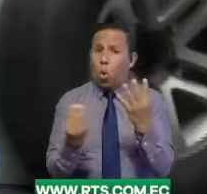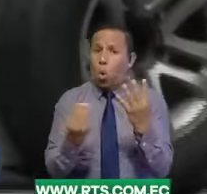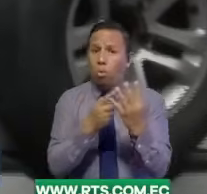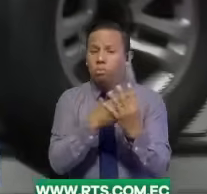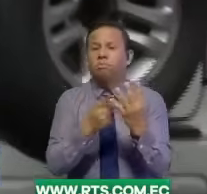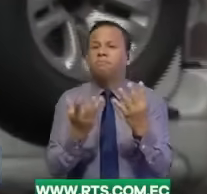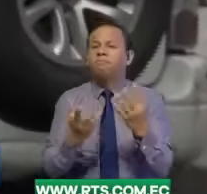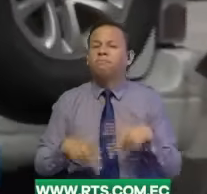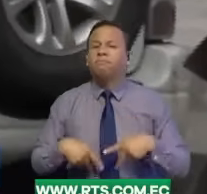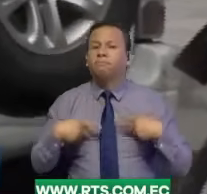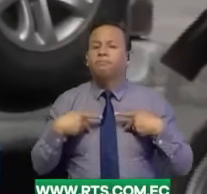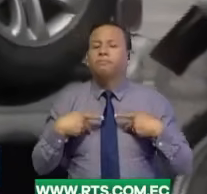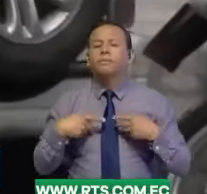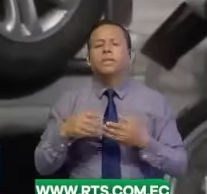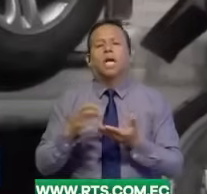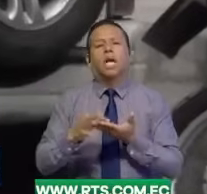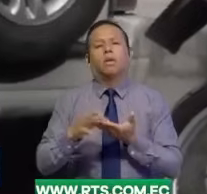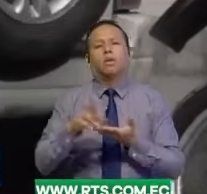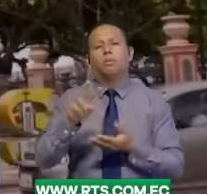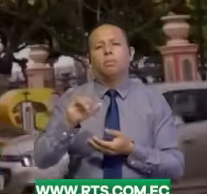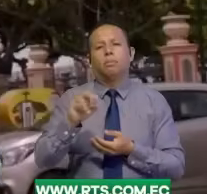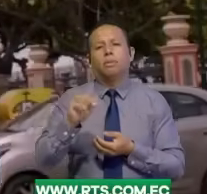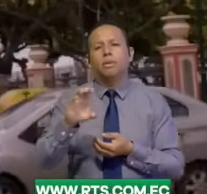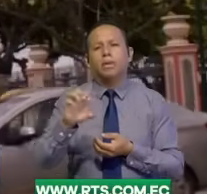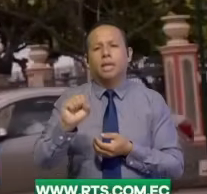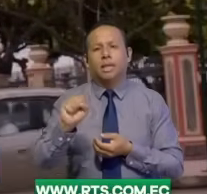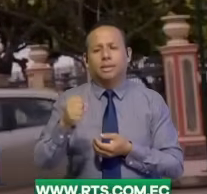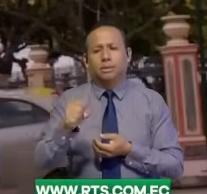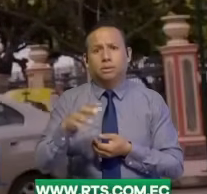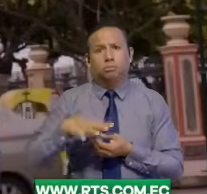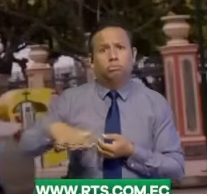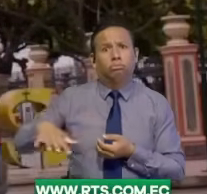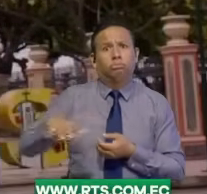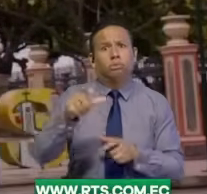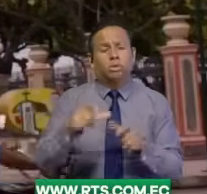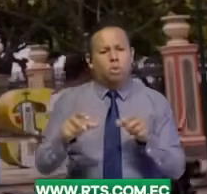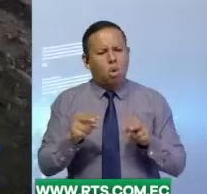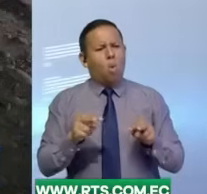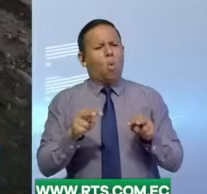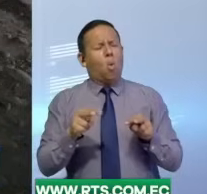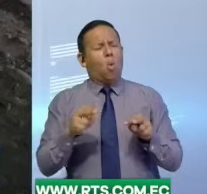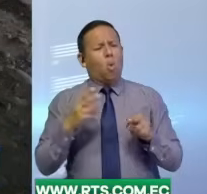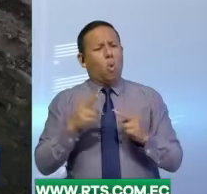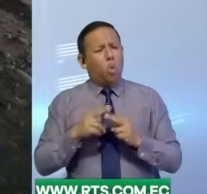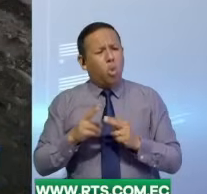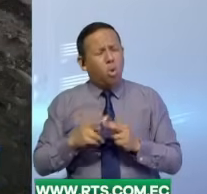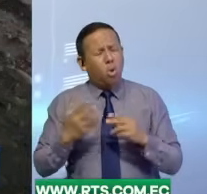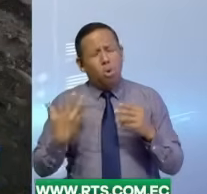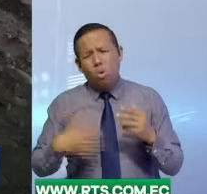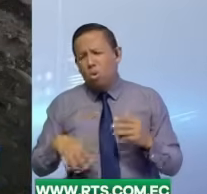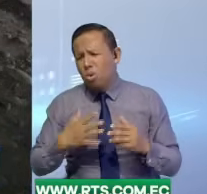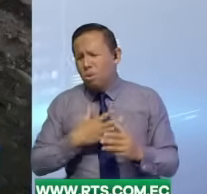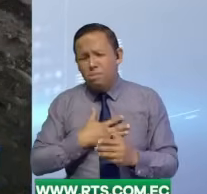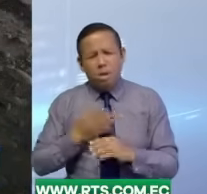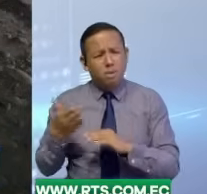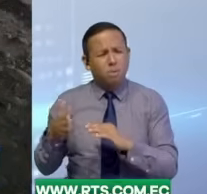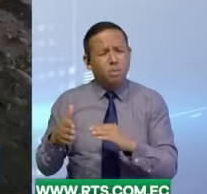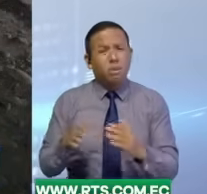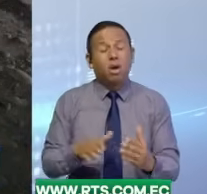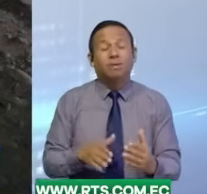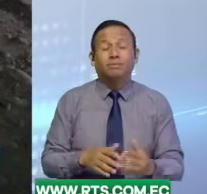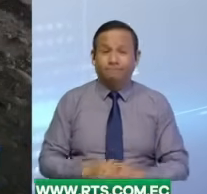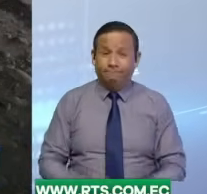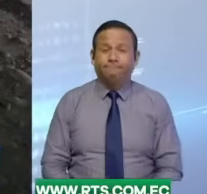oriundos del cantón Vinces, donde existe consternación por estas cuatro muertes violentas,